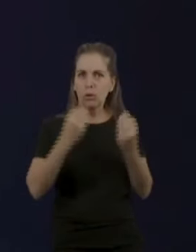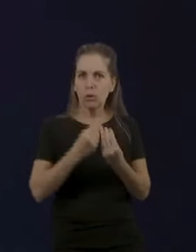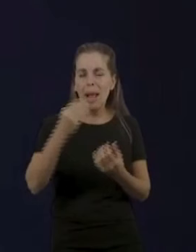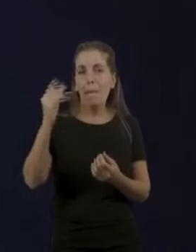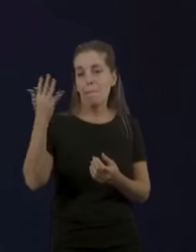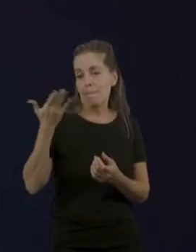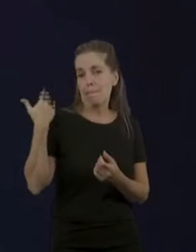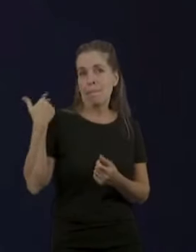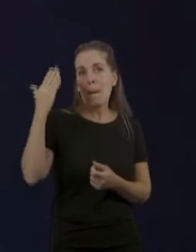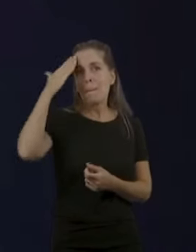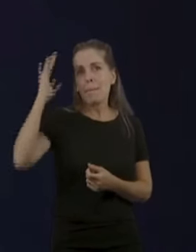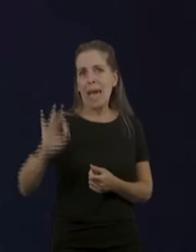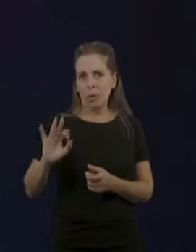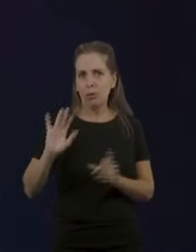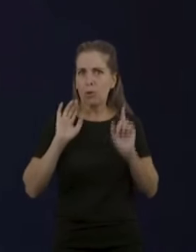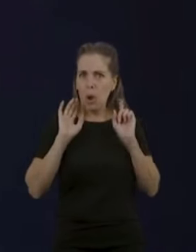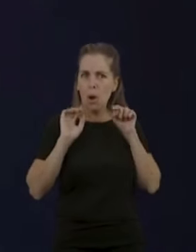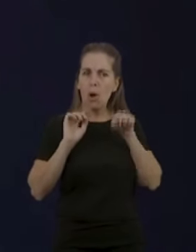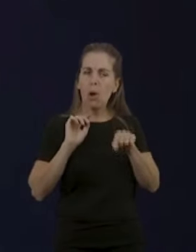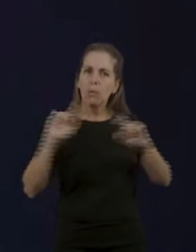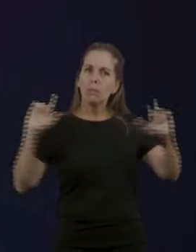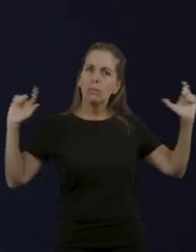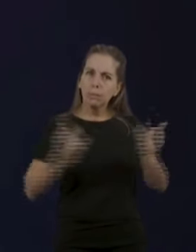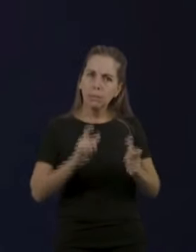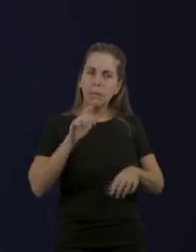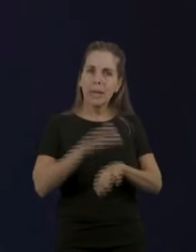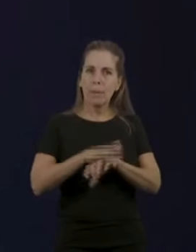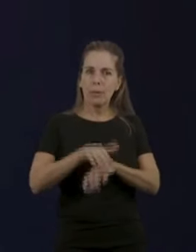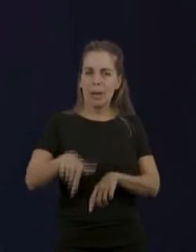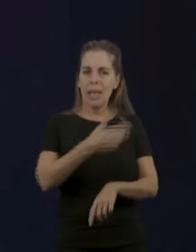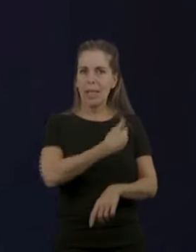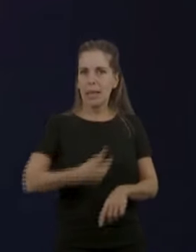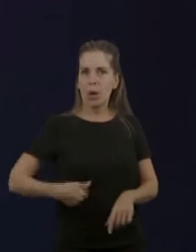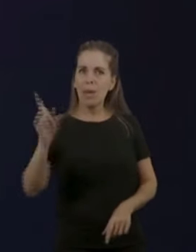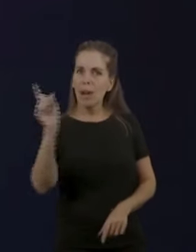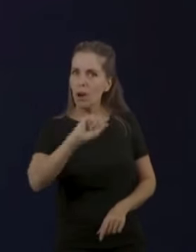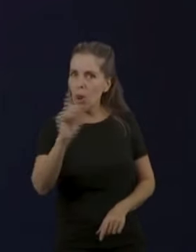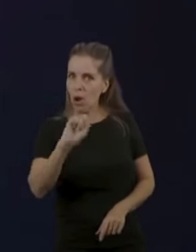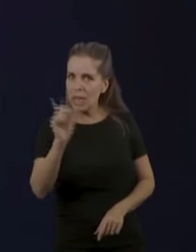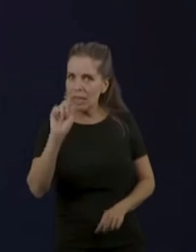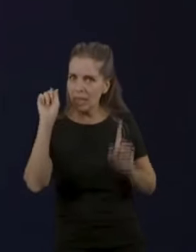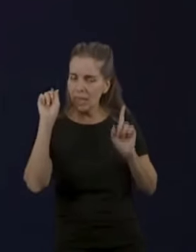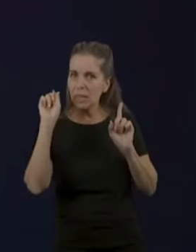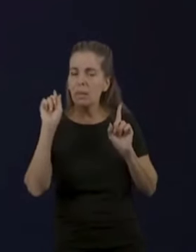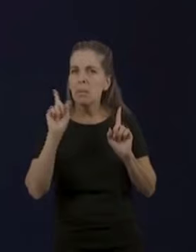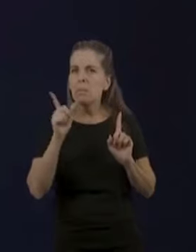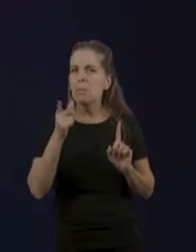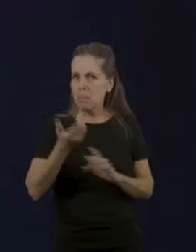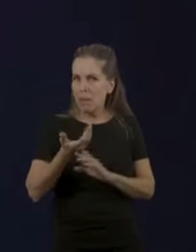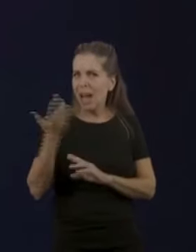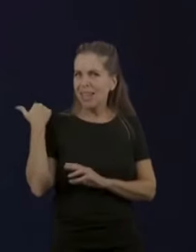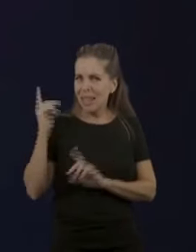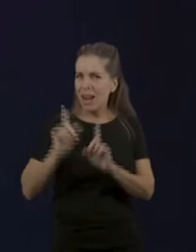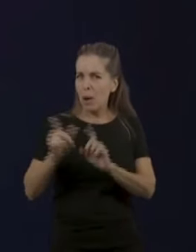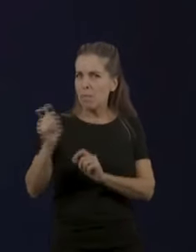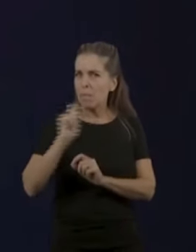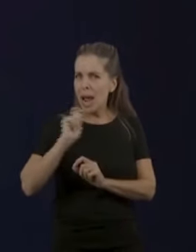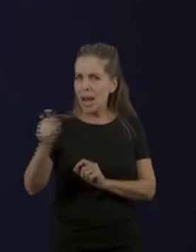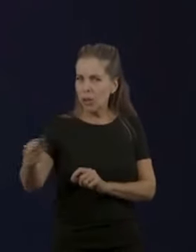eh No no son una cuestión de esta gestión eh De hecho la ayer creo que alguien me planteaba la caída